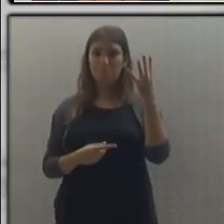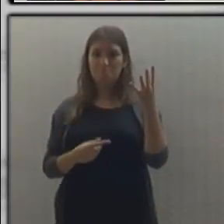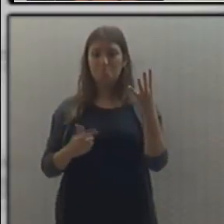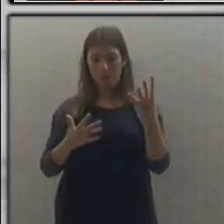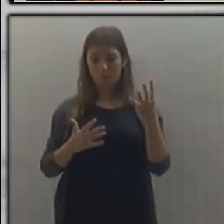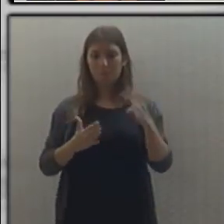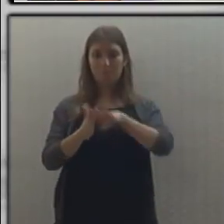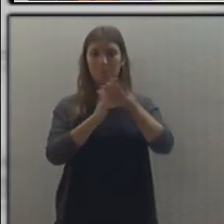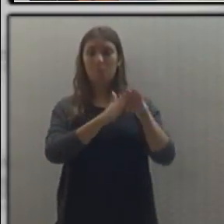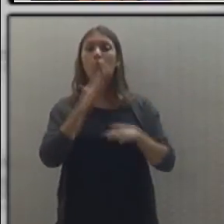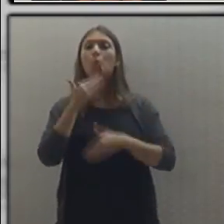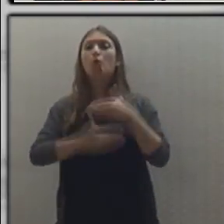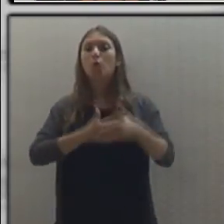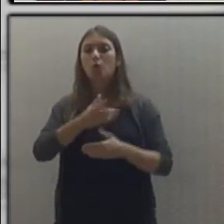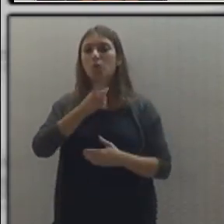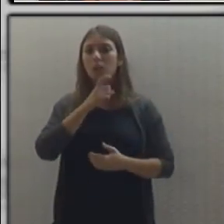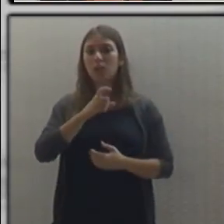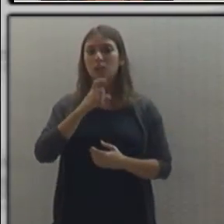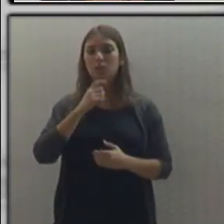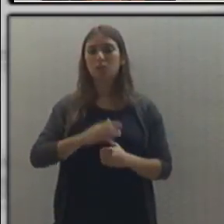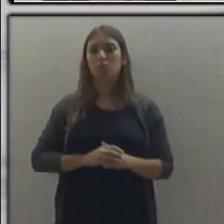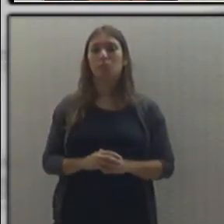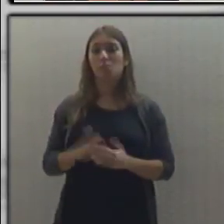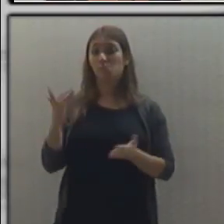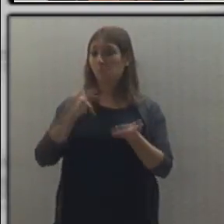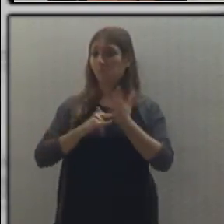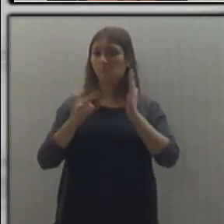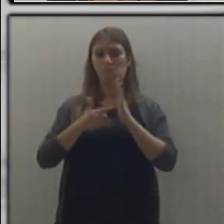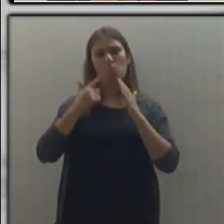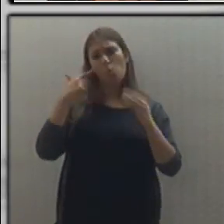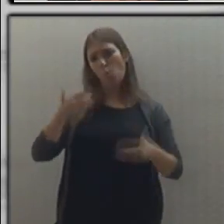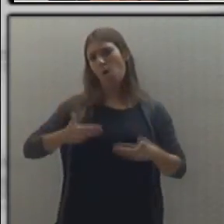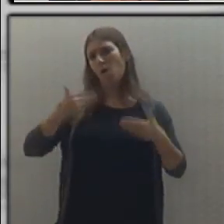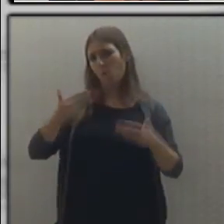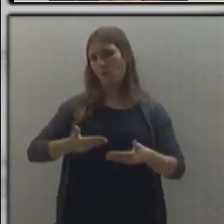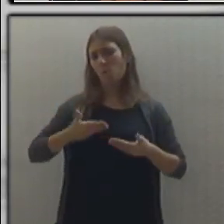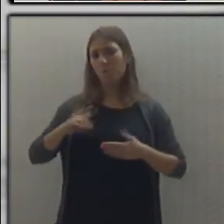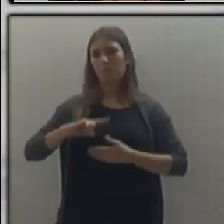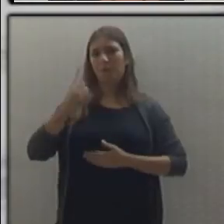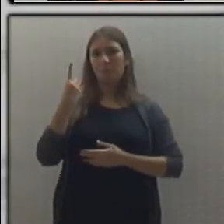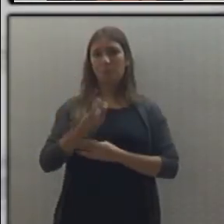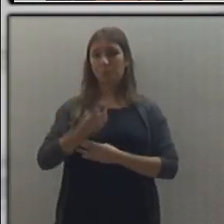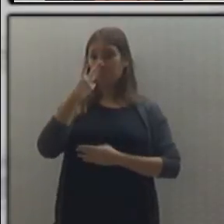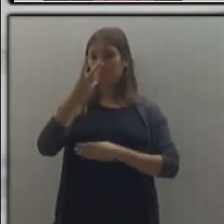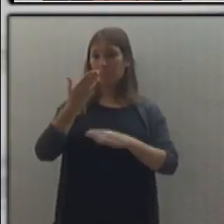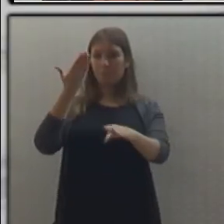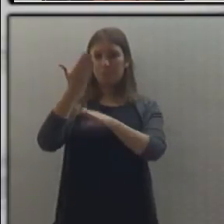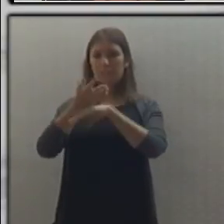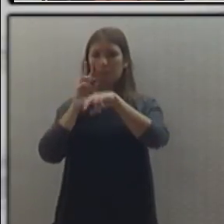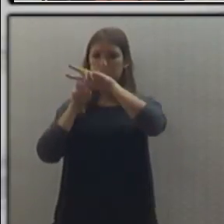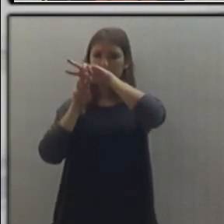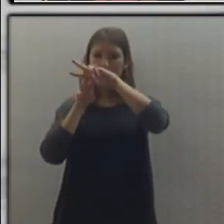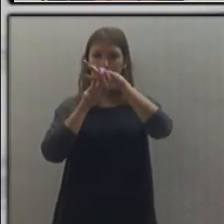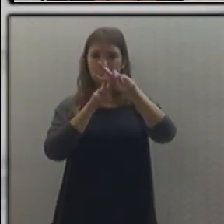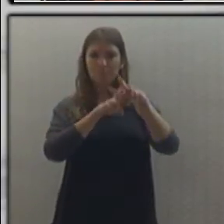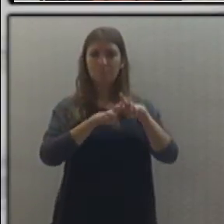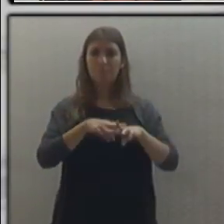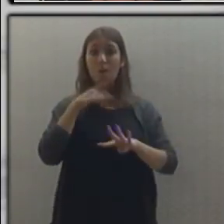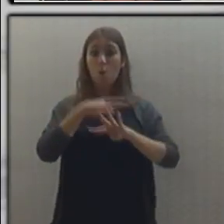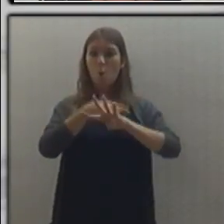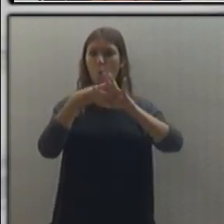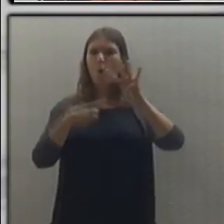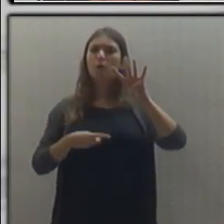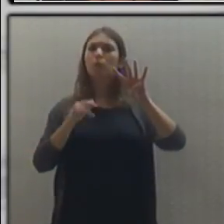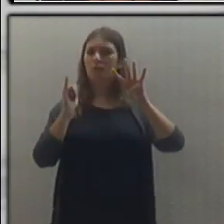proceso. En todos estos proyectos hay el mismo proceso. Primero, una visita de prescripción, donde participan estos